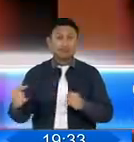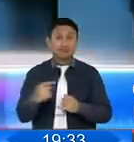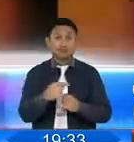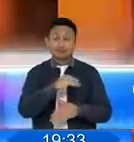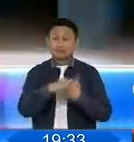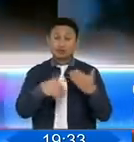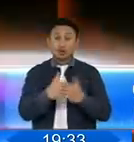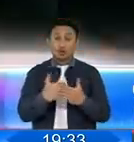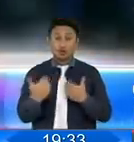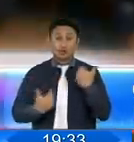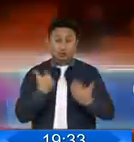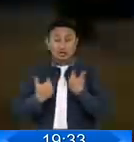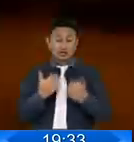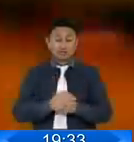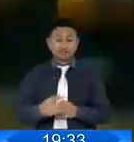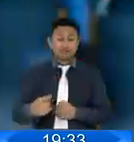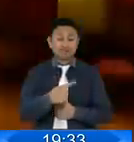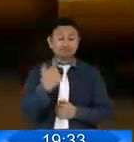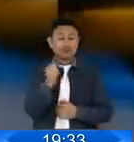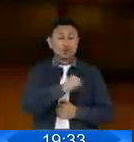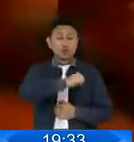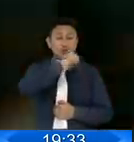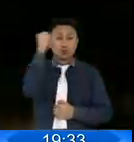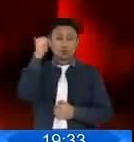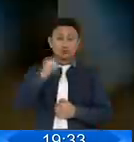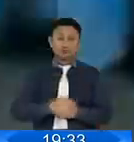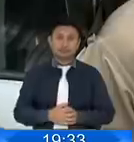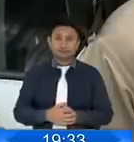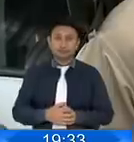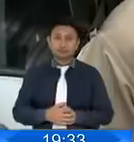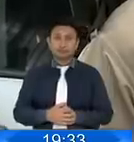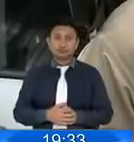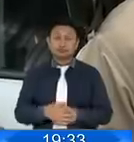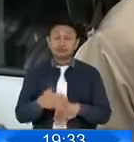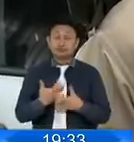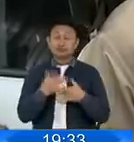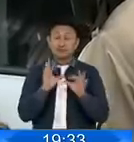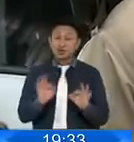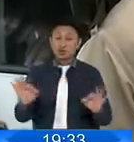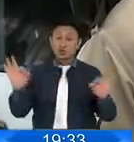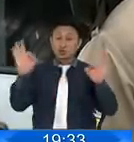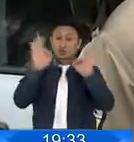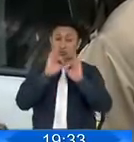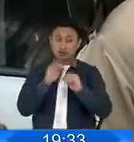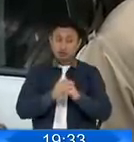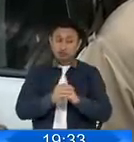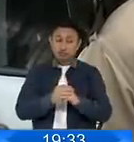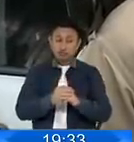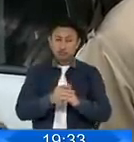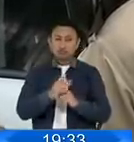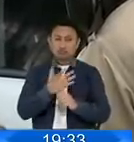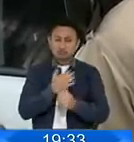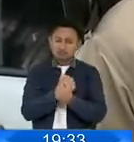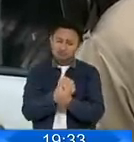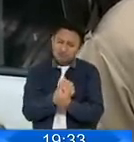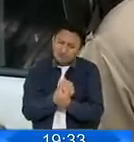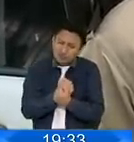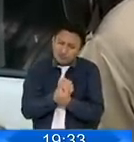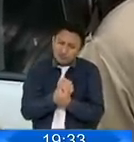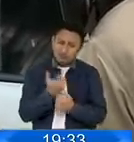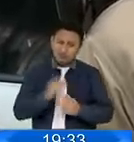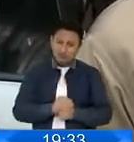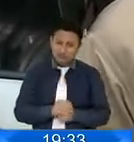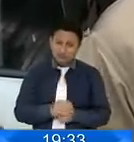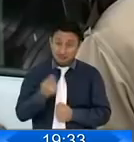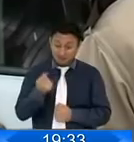héroes terrenales que no llevan capa. Lo más importante es el aprecio de la vida, ¿no? La vida no tiene precio y